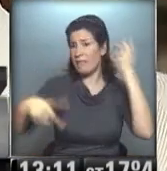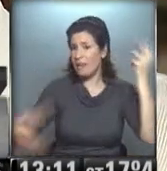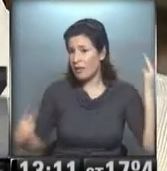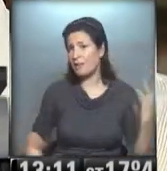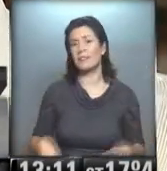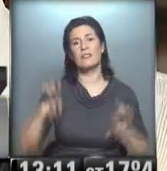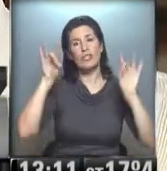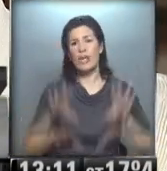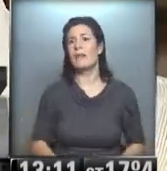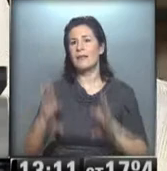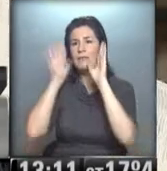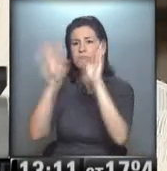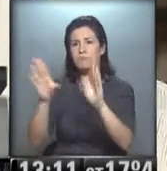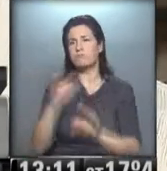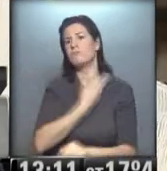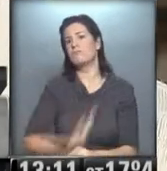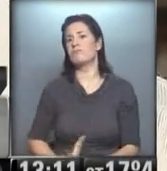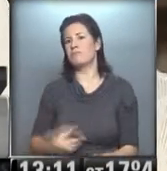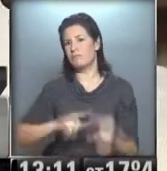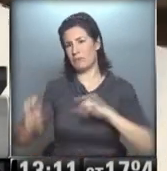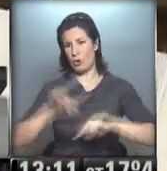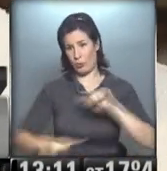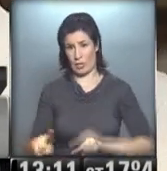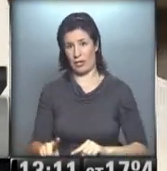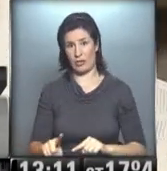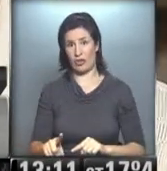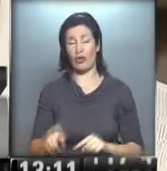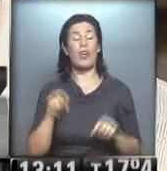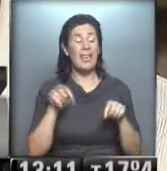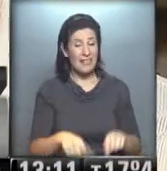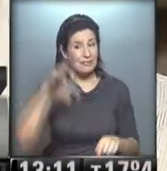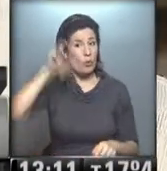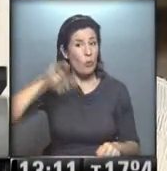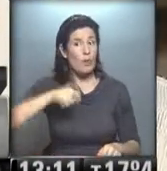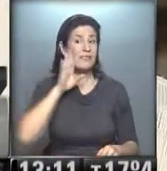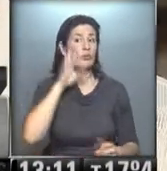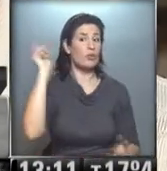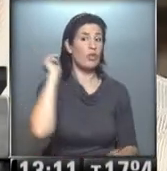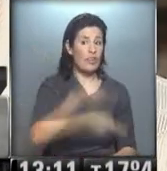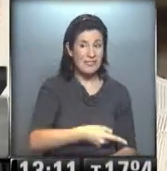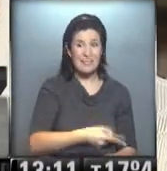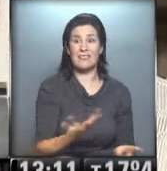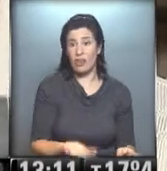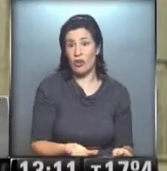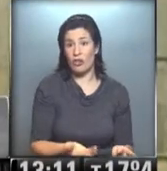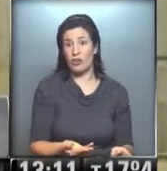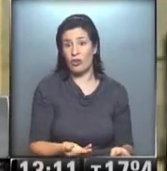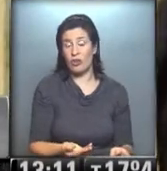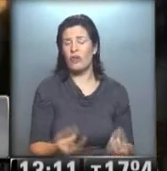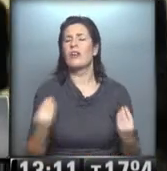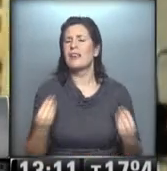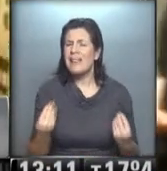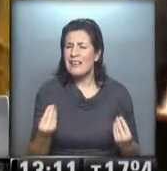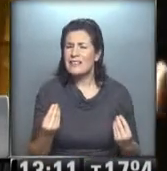exclusivas atribución del poder ejecutivo y este fallo impide porque realmente está